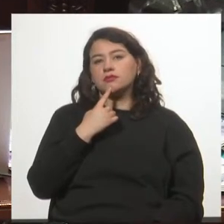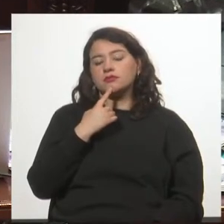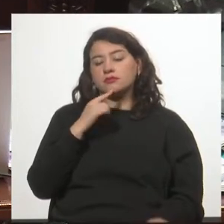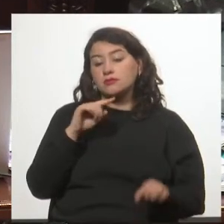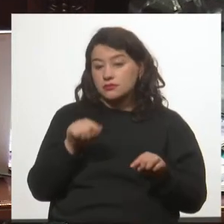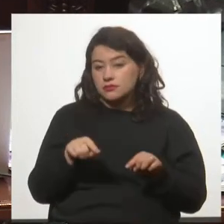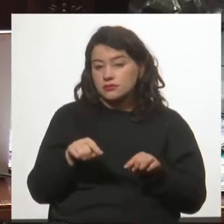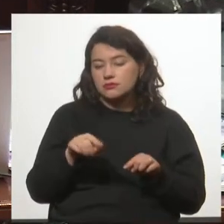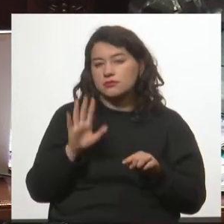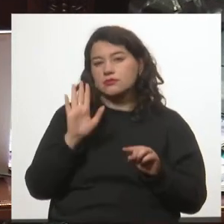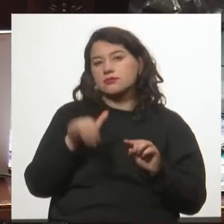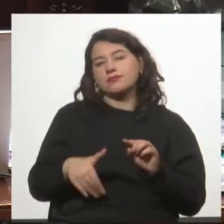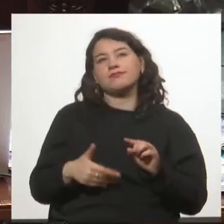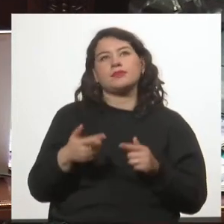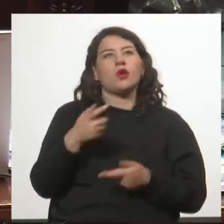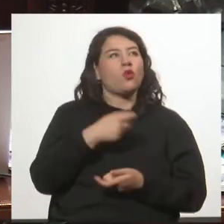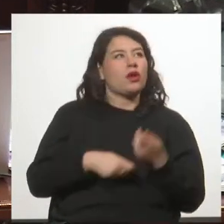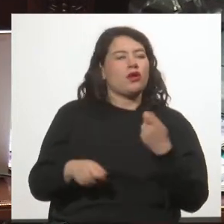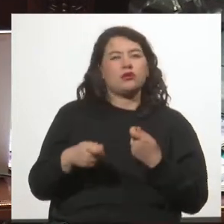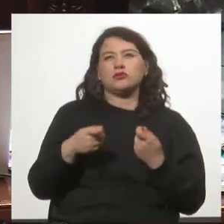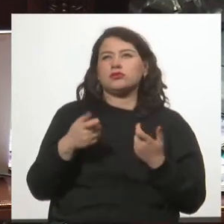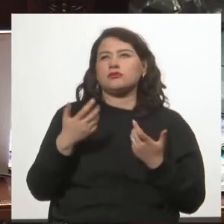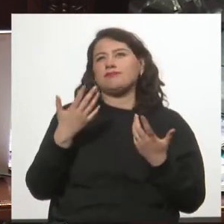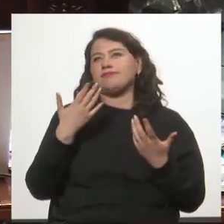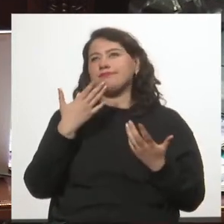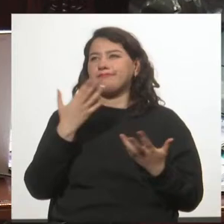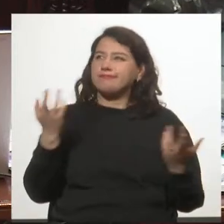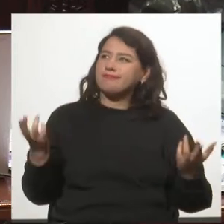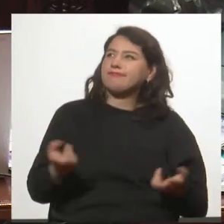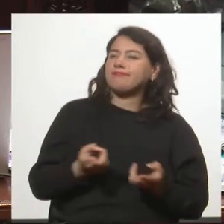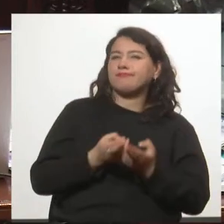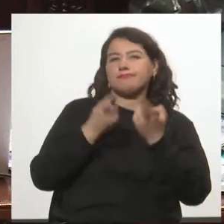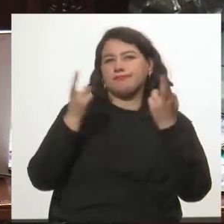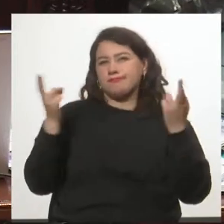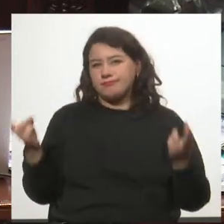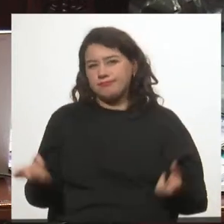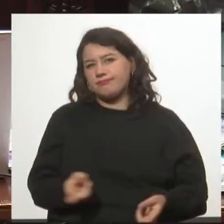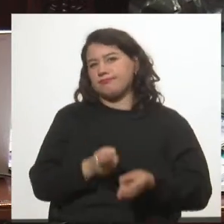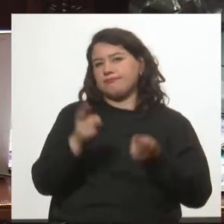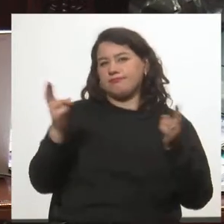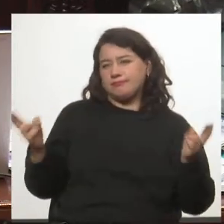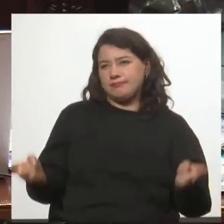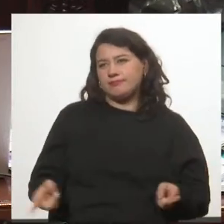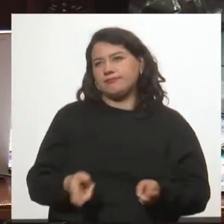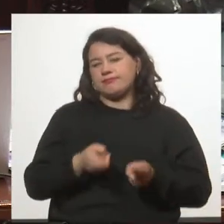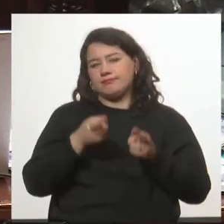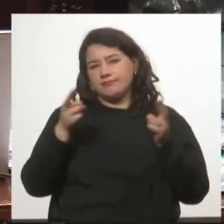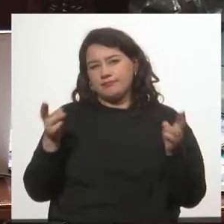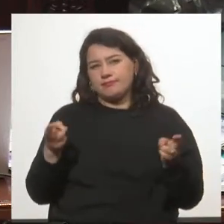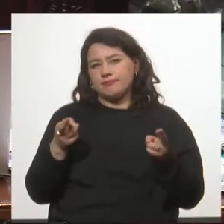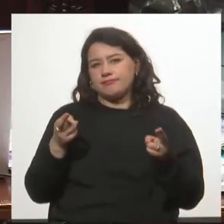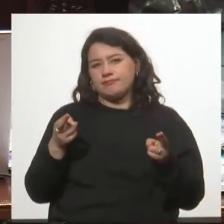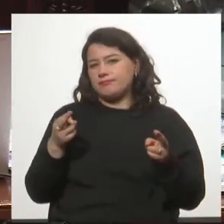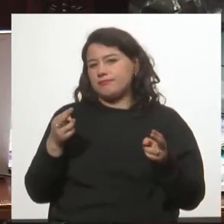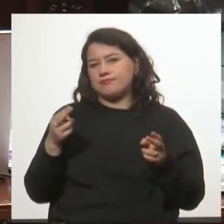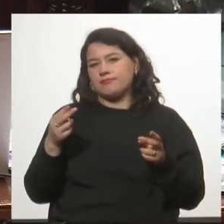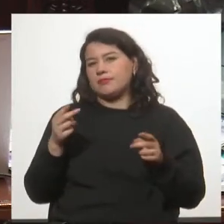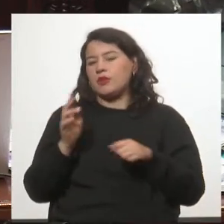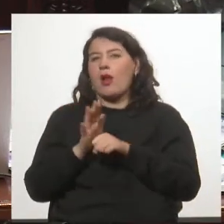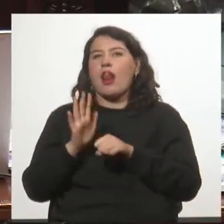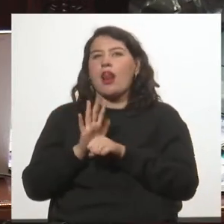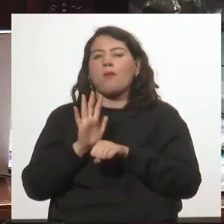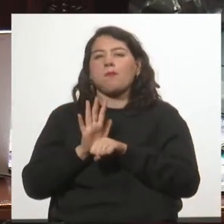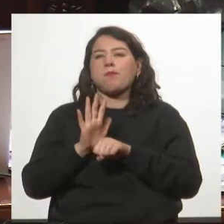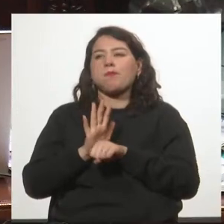esto es un negocio ruinoso lo dijimos alguna vez que contrasta con la rentabilidad imaginaria